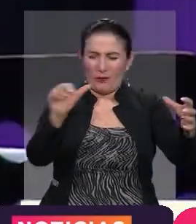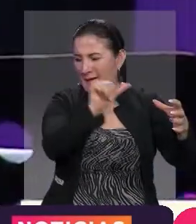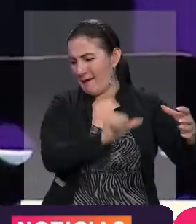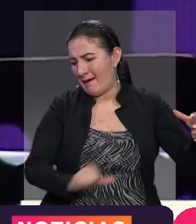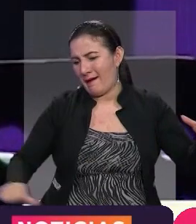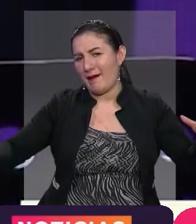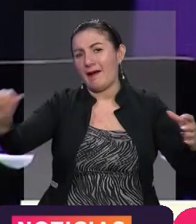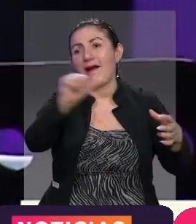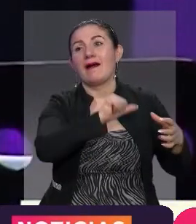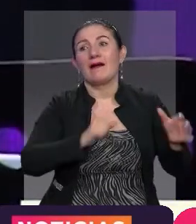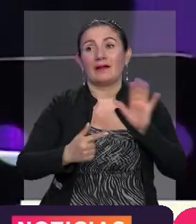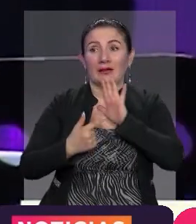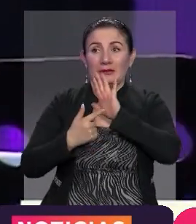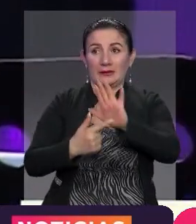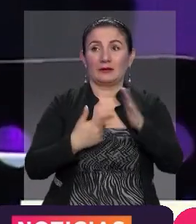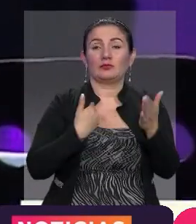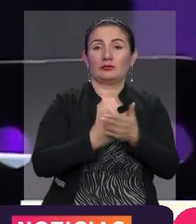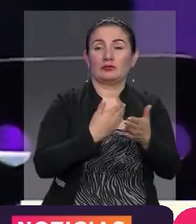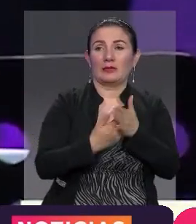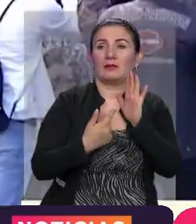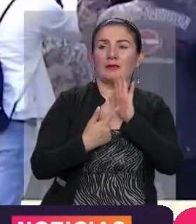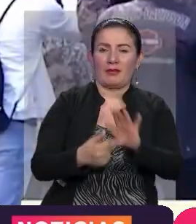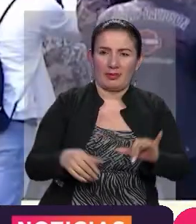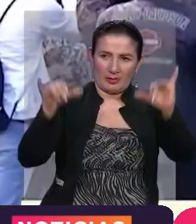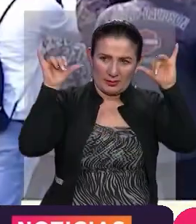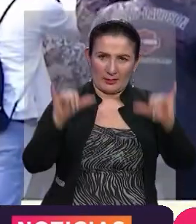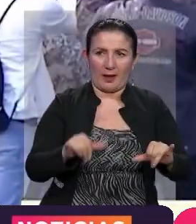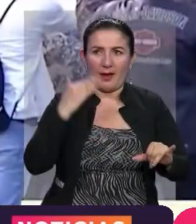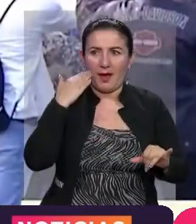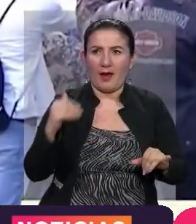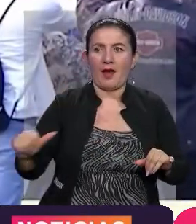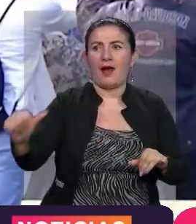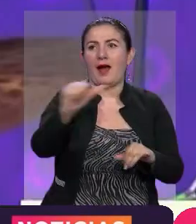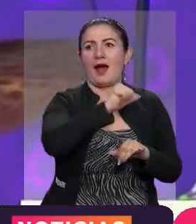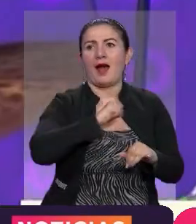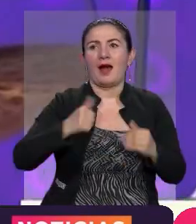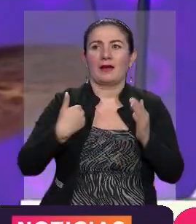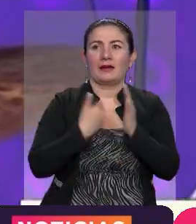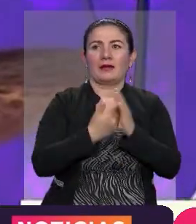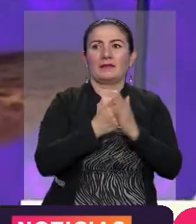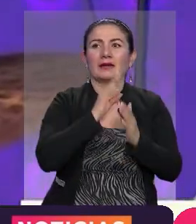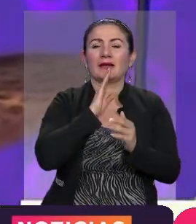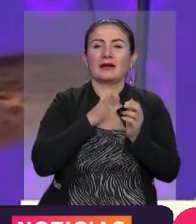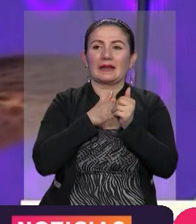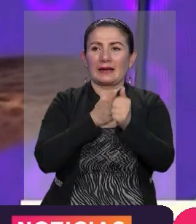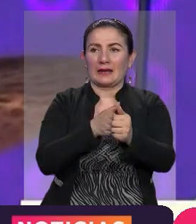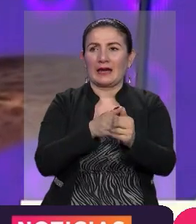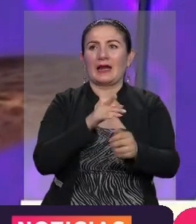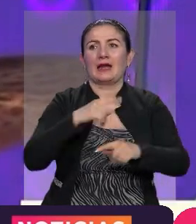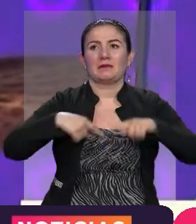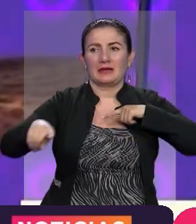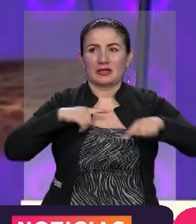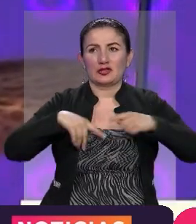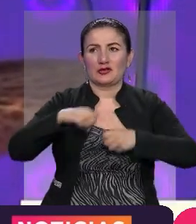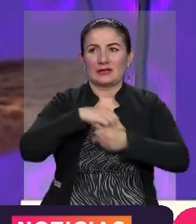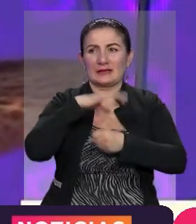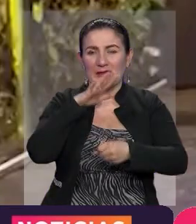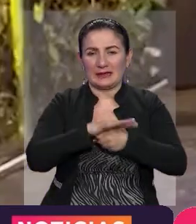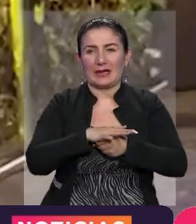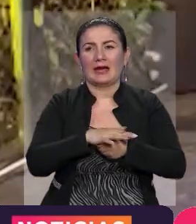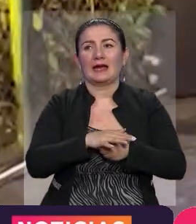conformada por mujeres reafirmaron que llegaron para quedarse en la escena del jazz con el respaldo y la guía de la administración distrital